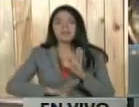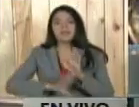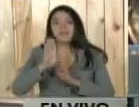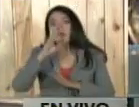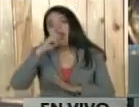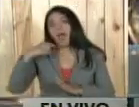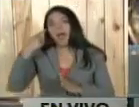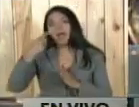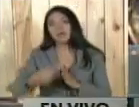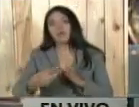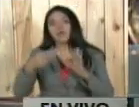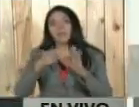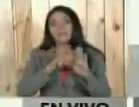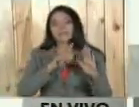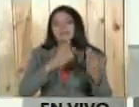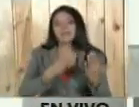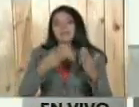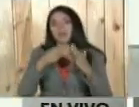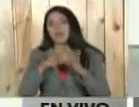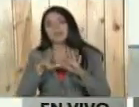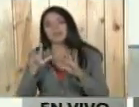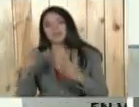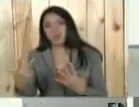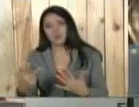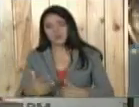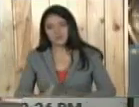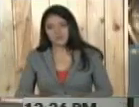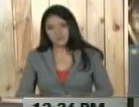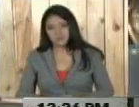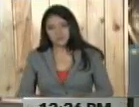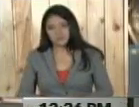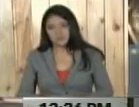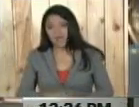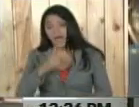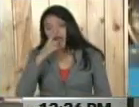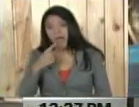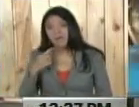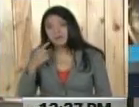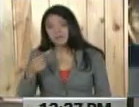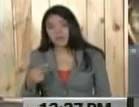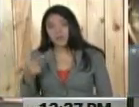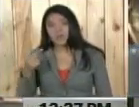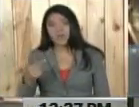años 2017, 2018, que son años de